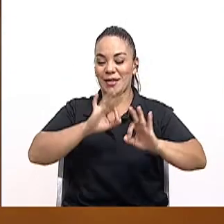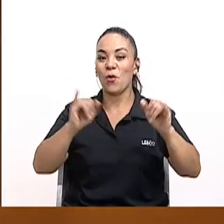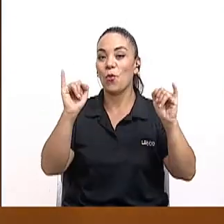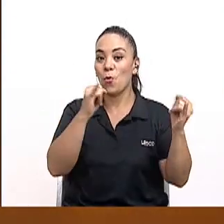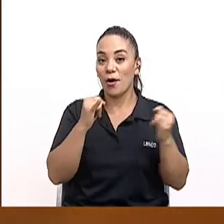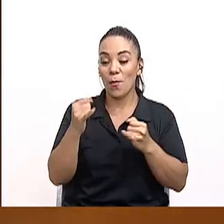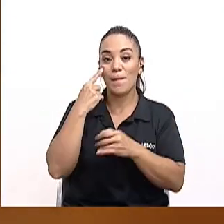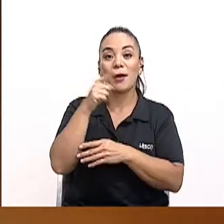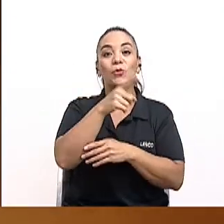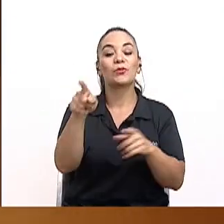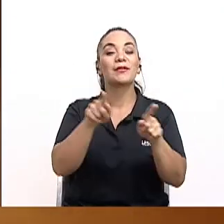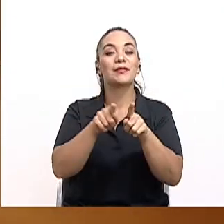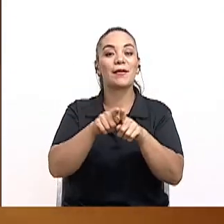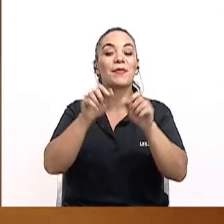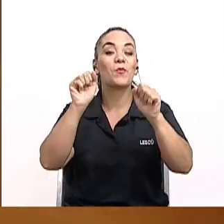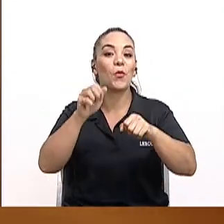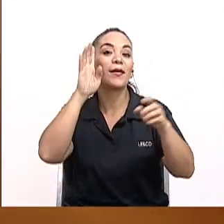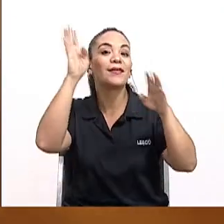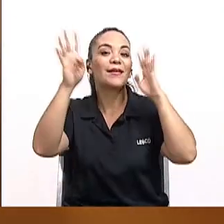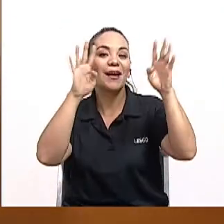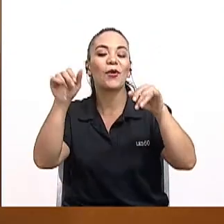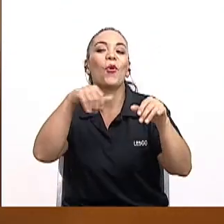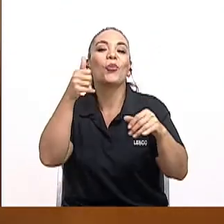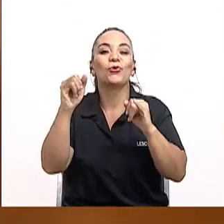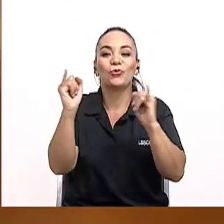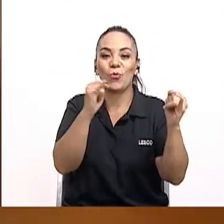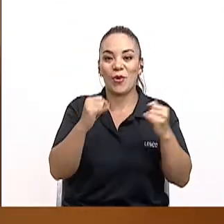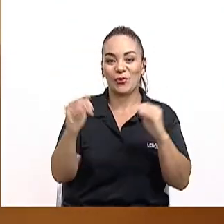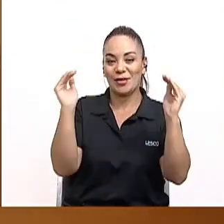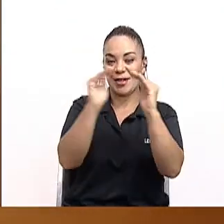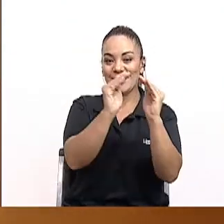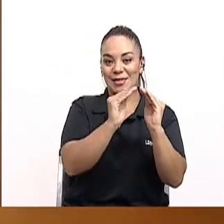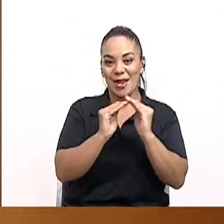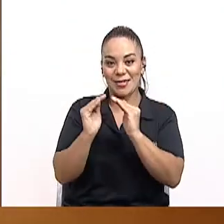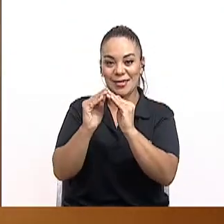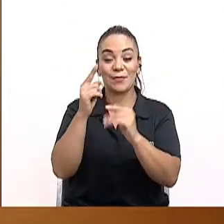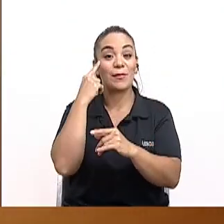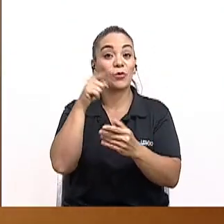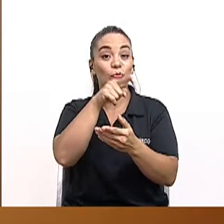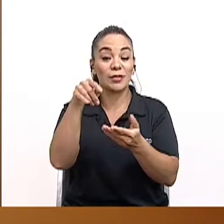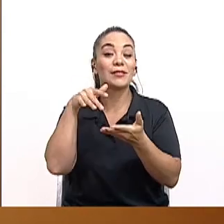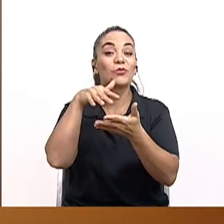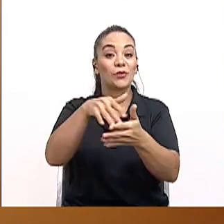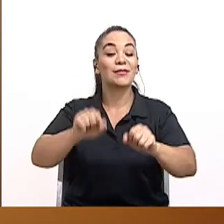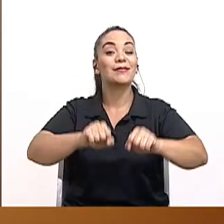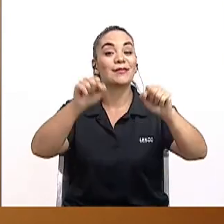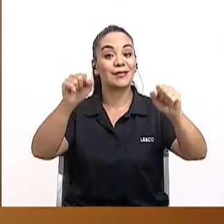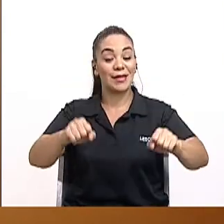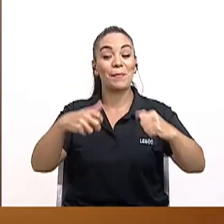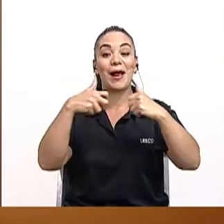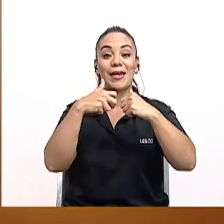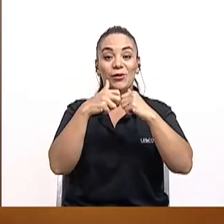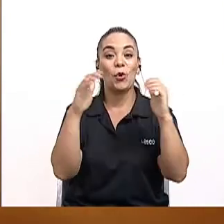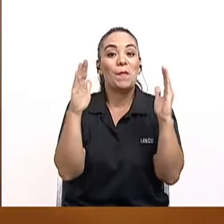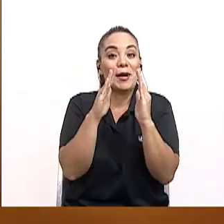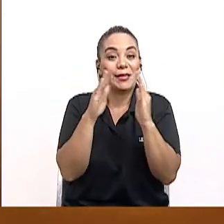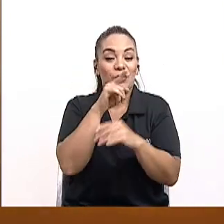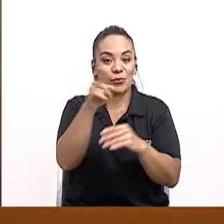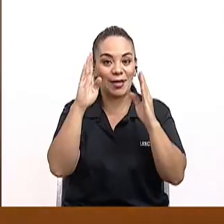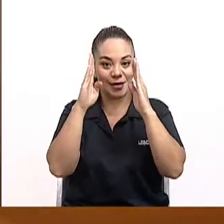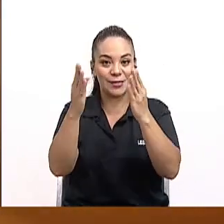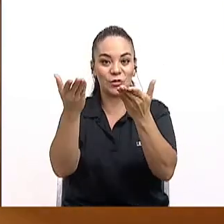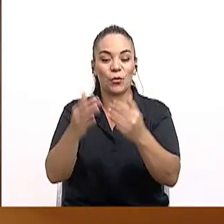para que ustedes también puedan crear otros juegos en las casas y estudiar el espectro electromagnético. Así que presten mucha